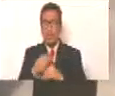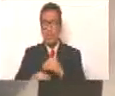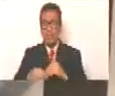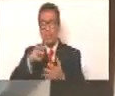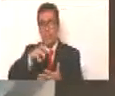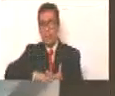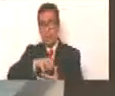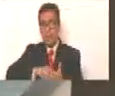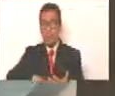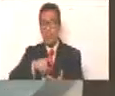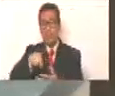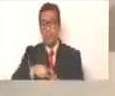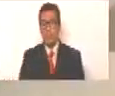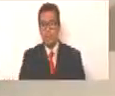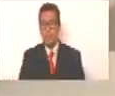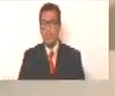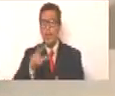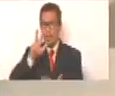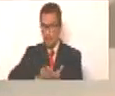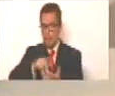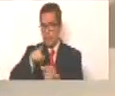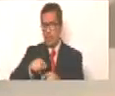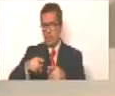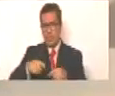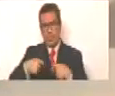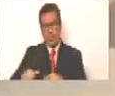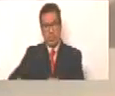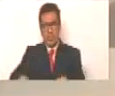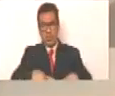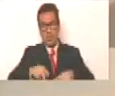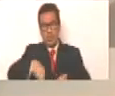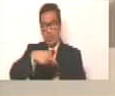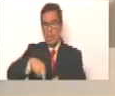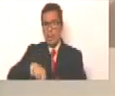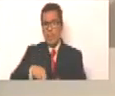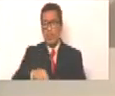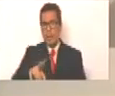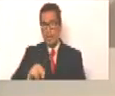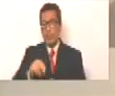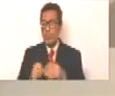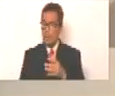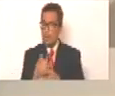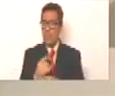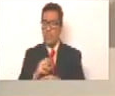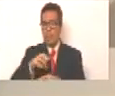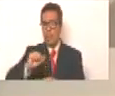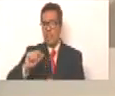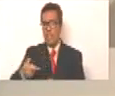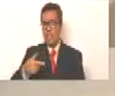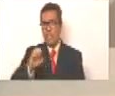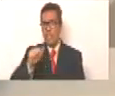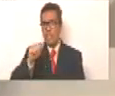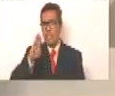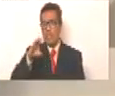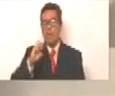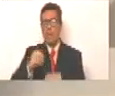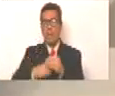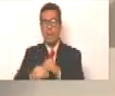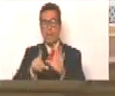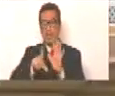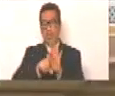tierras certificará las tierras del territorio nacional aptas para el cultivo del ágave cocuy a que se refiere esta ley. Es todo,